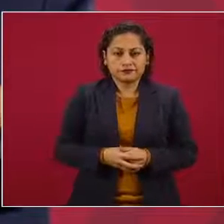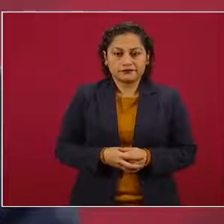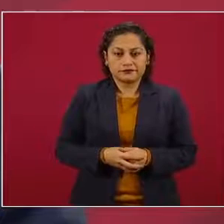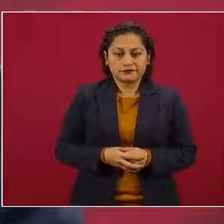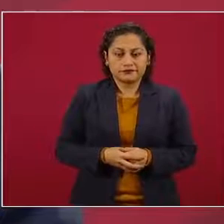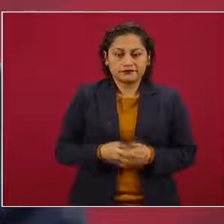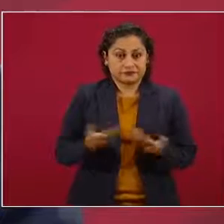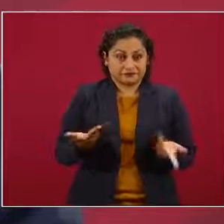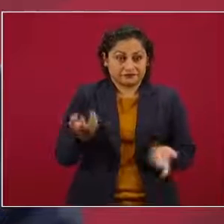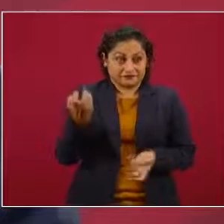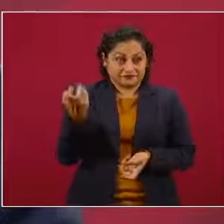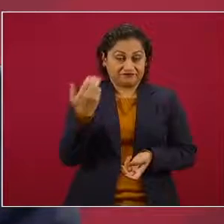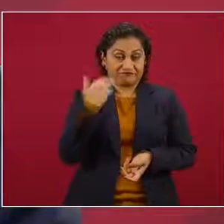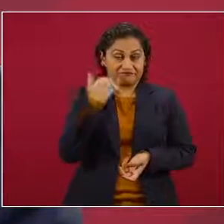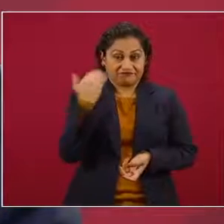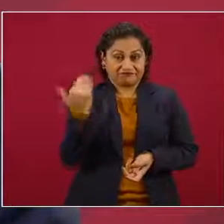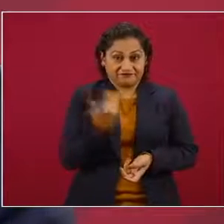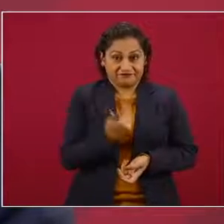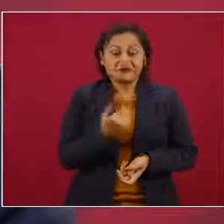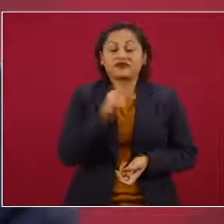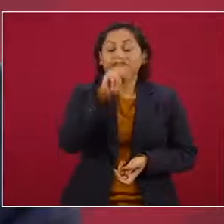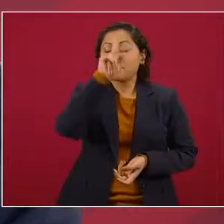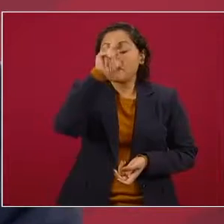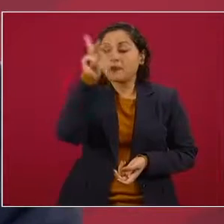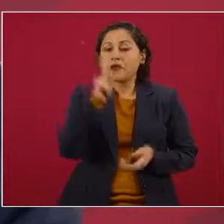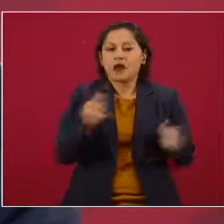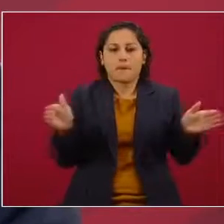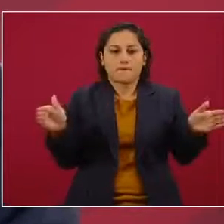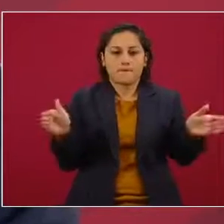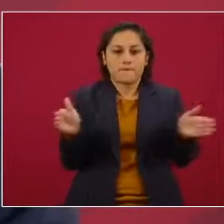Mal hecho y estrecho,